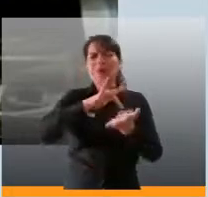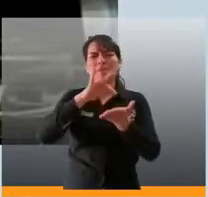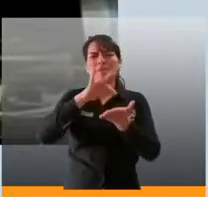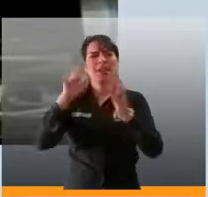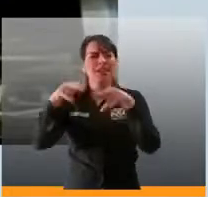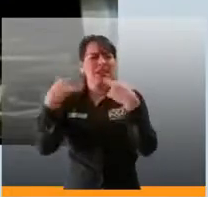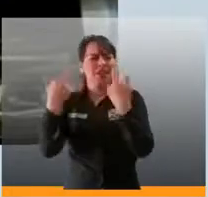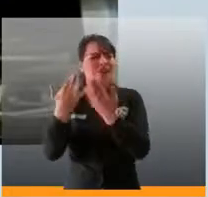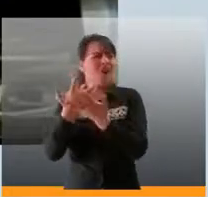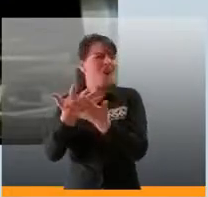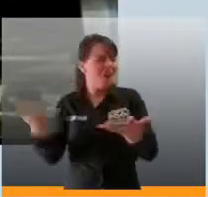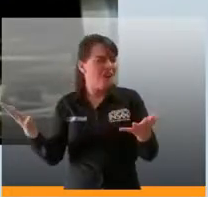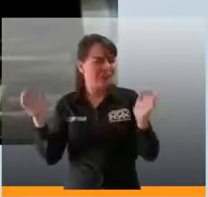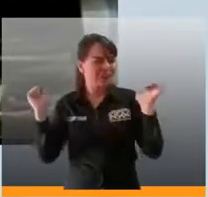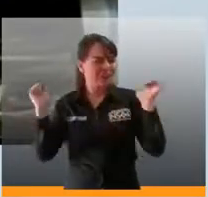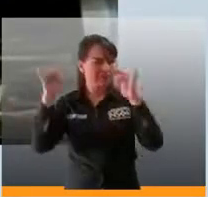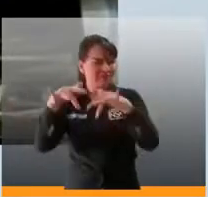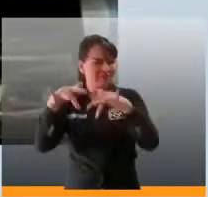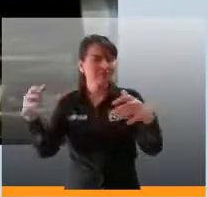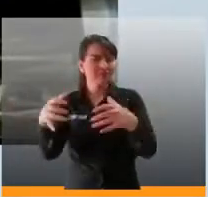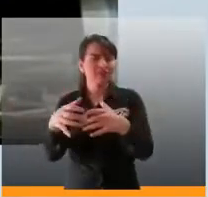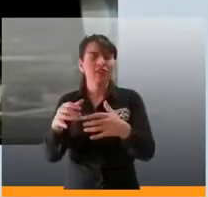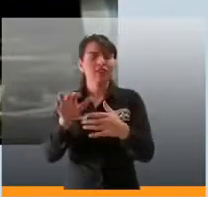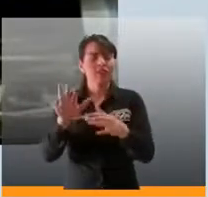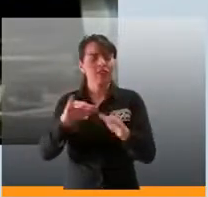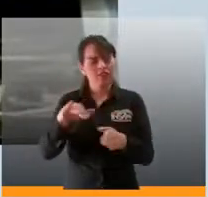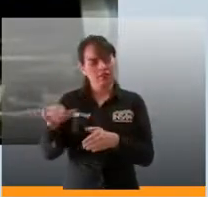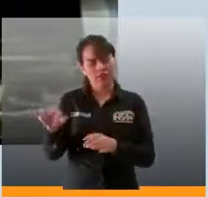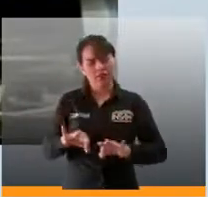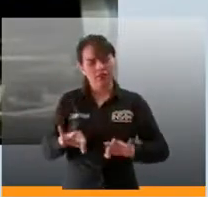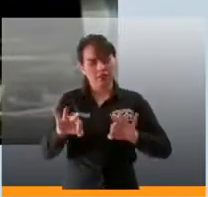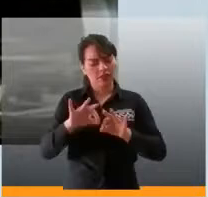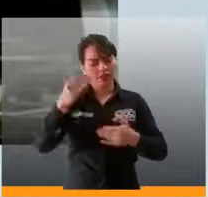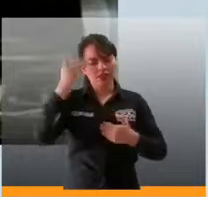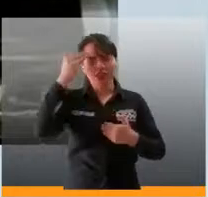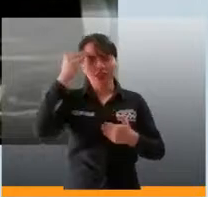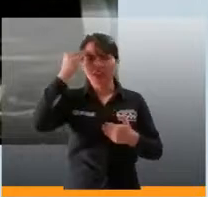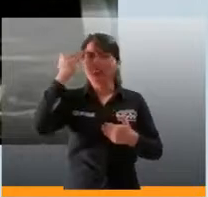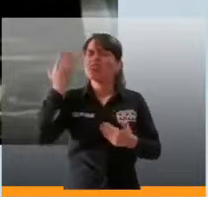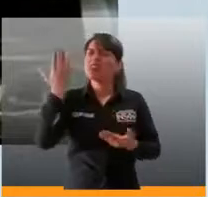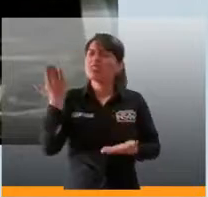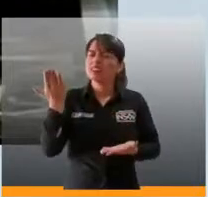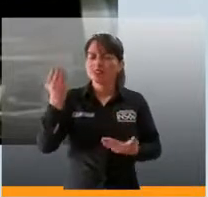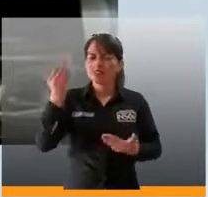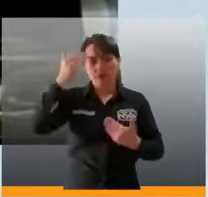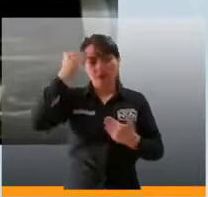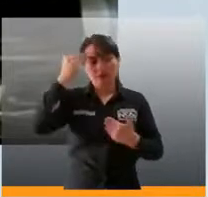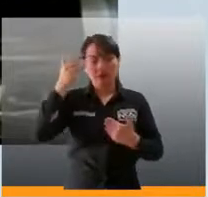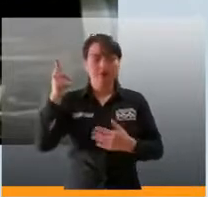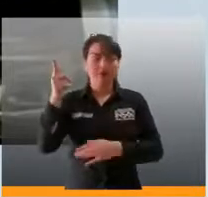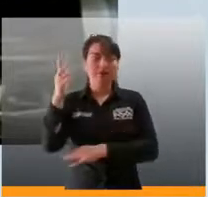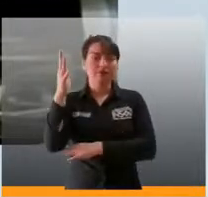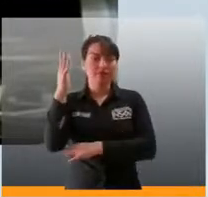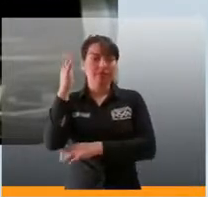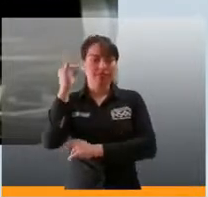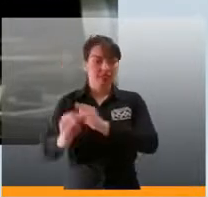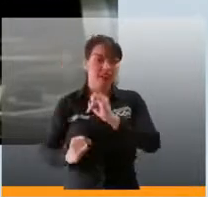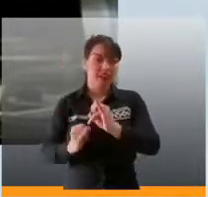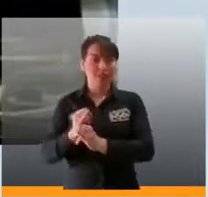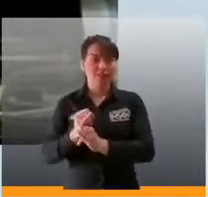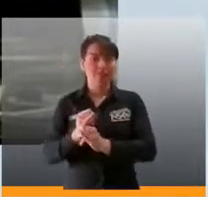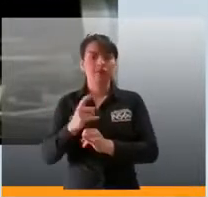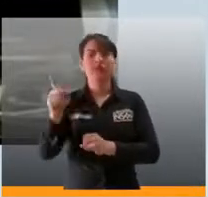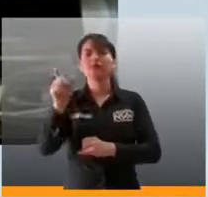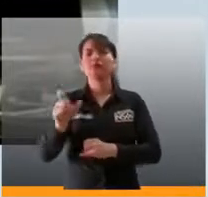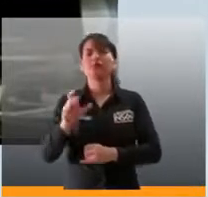muchas cosas, pero me sorprendió tomar conciencia una conferencia internacional convocada por